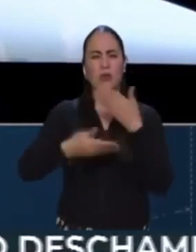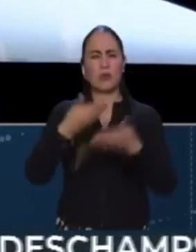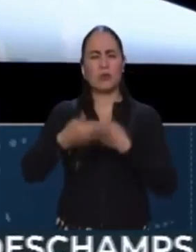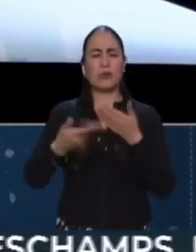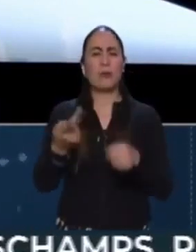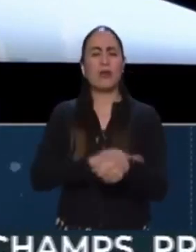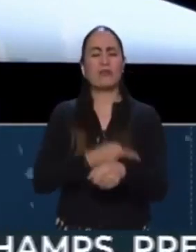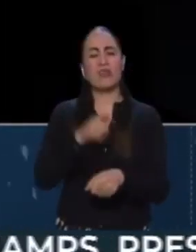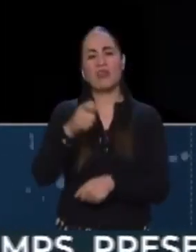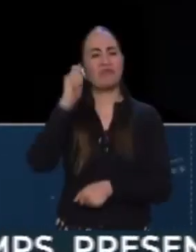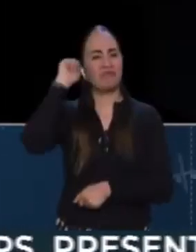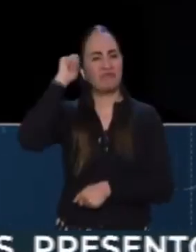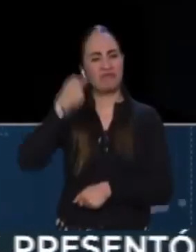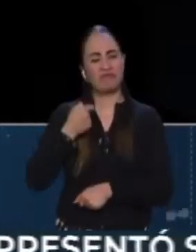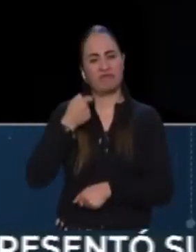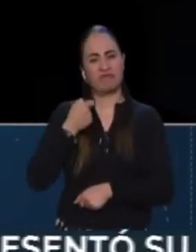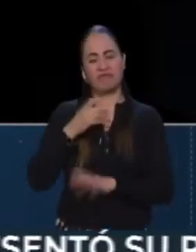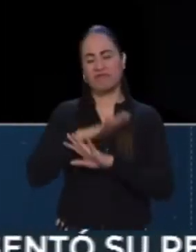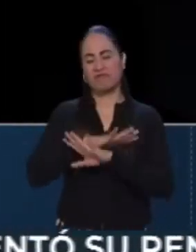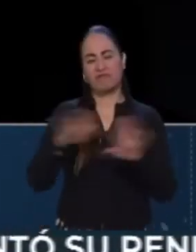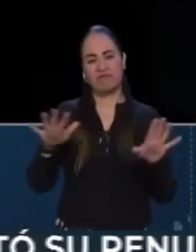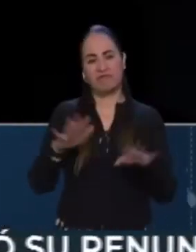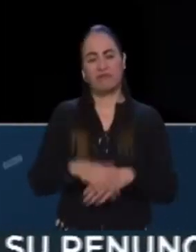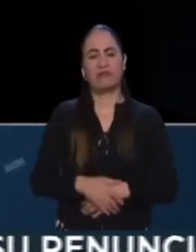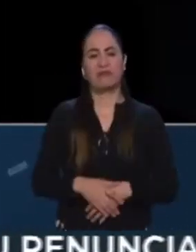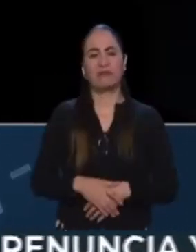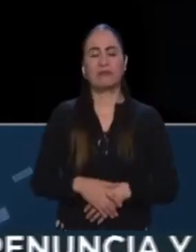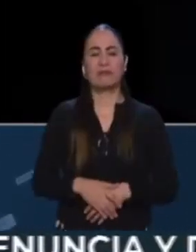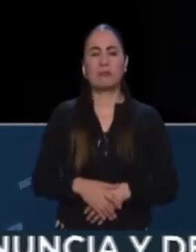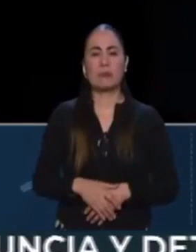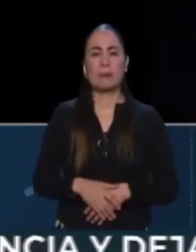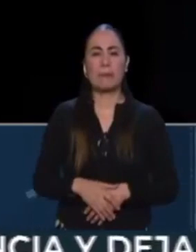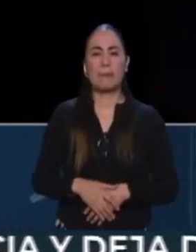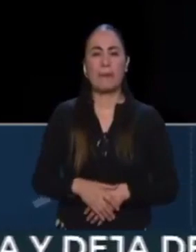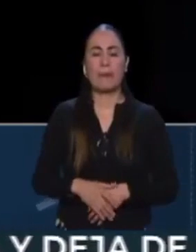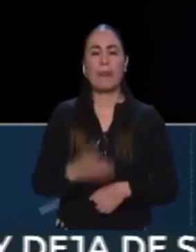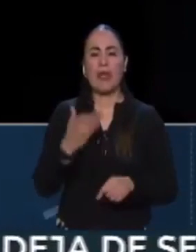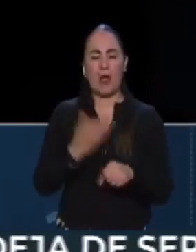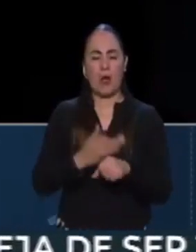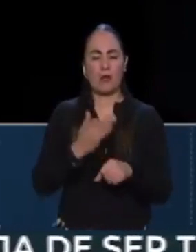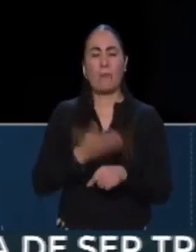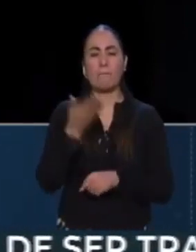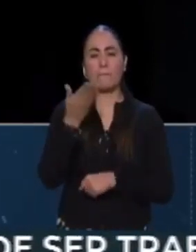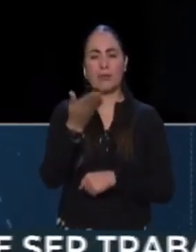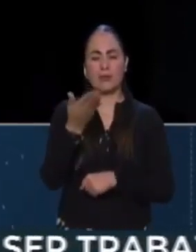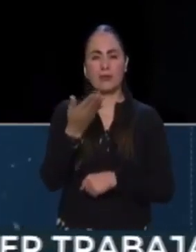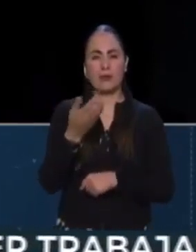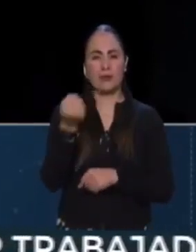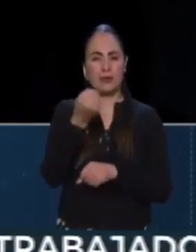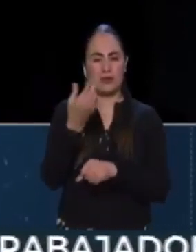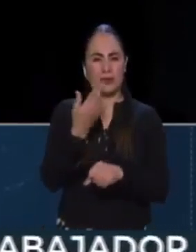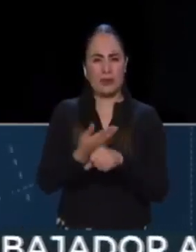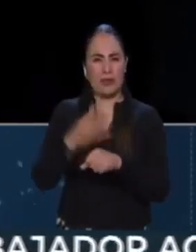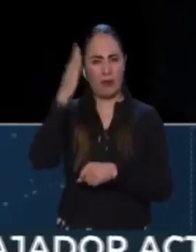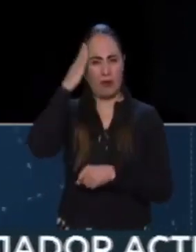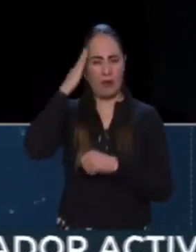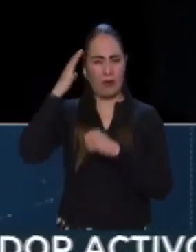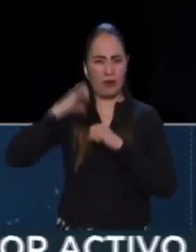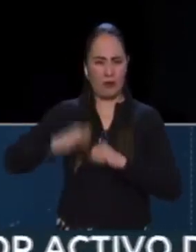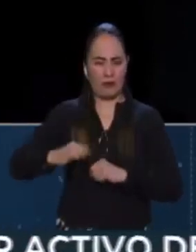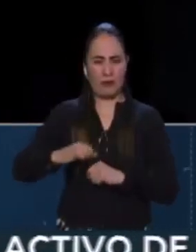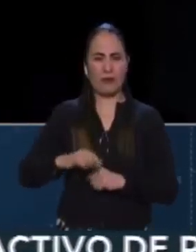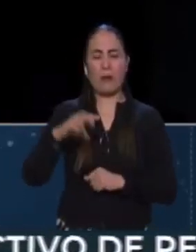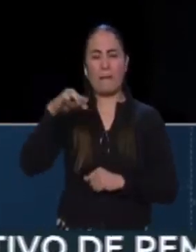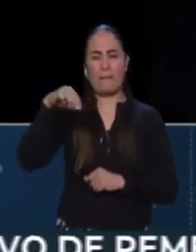jubilado. Ya se distribuyeron hoy la petición que hizo el secretario general interino Manuel